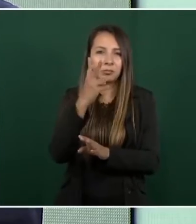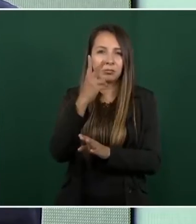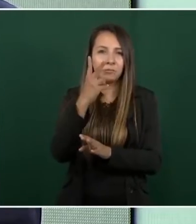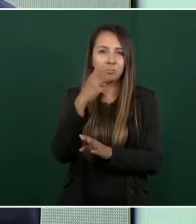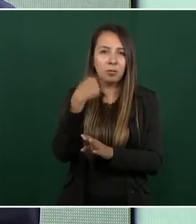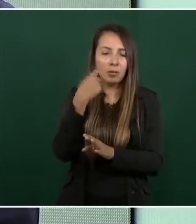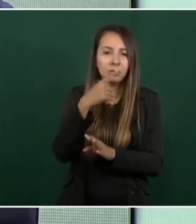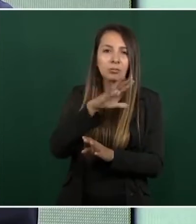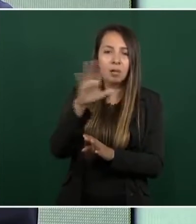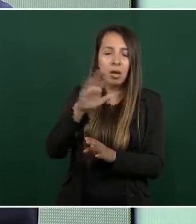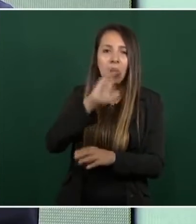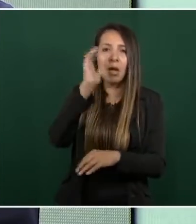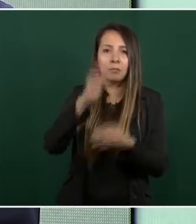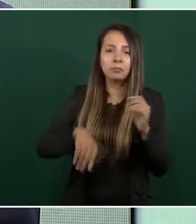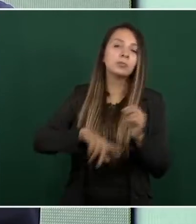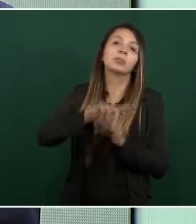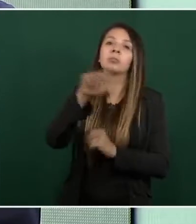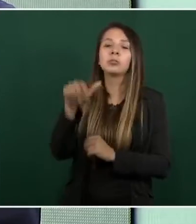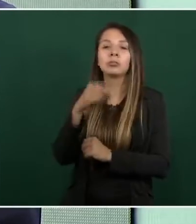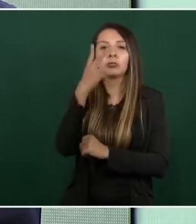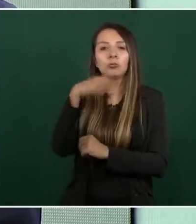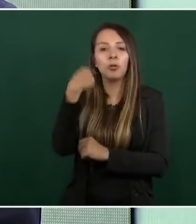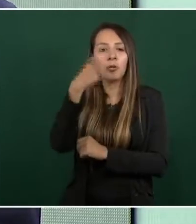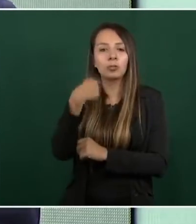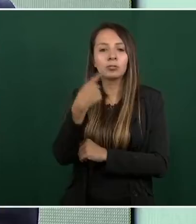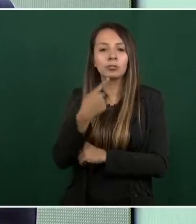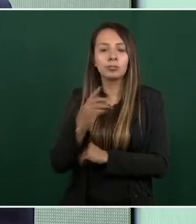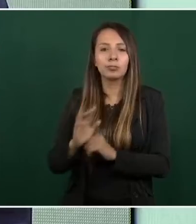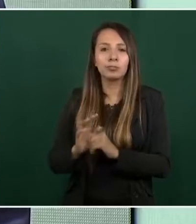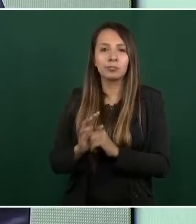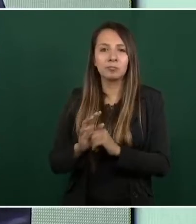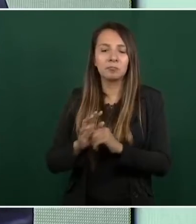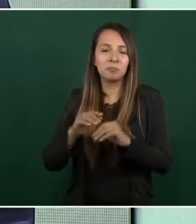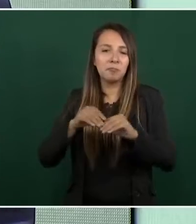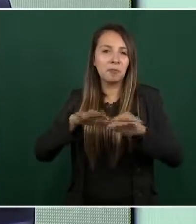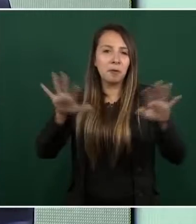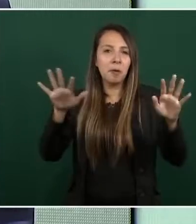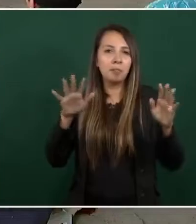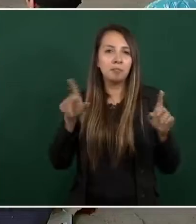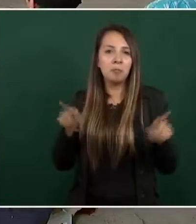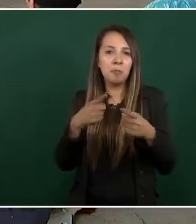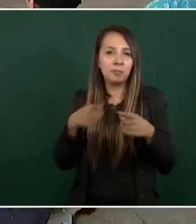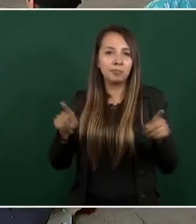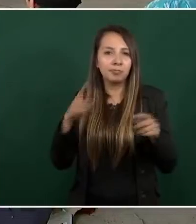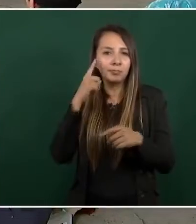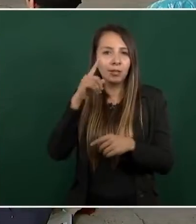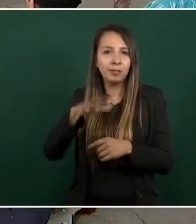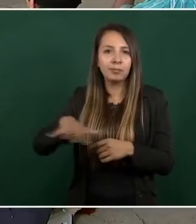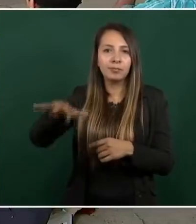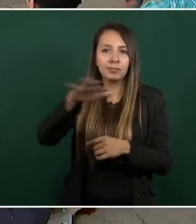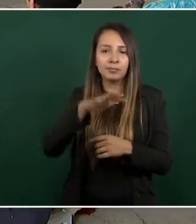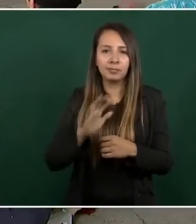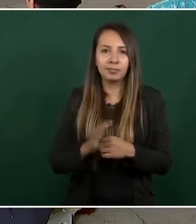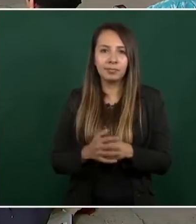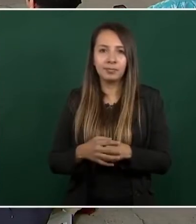2 horas después del Grito. O sea, vamos a estar ahí, porque